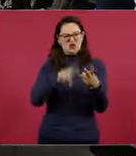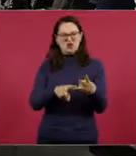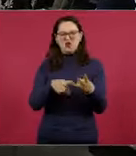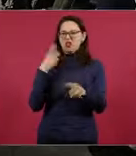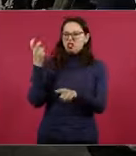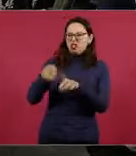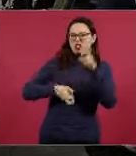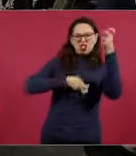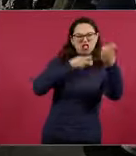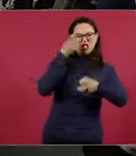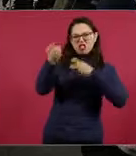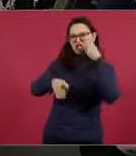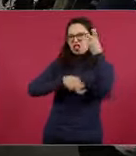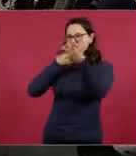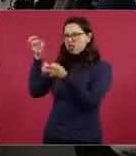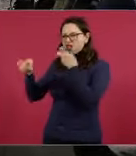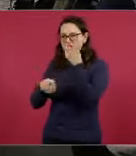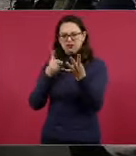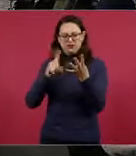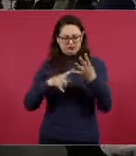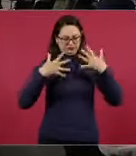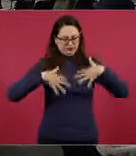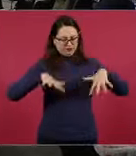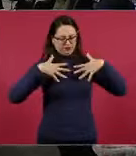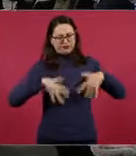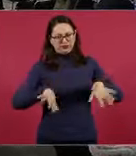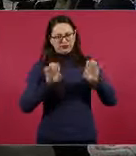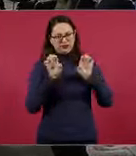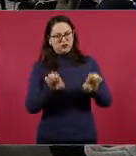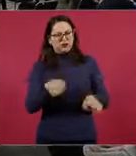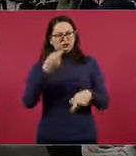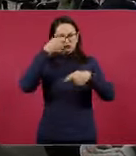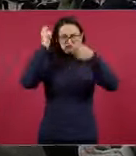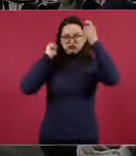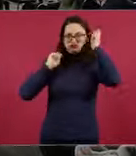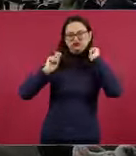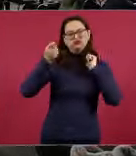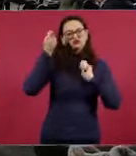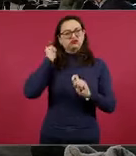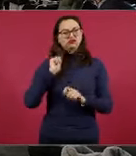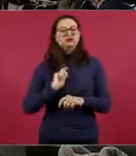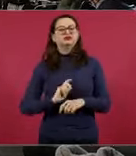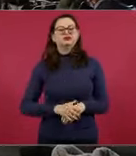la forma como se visten, se peinan,